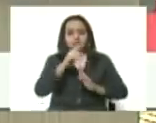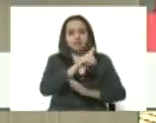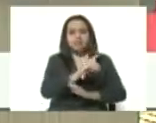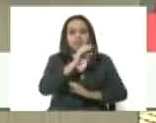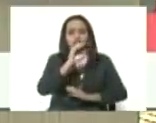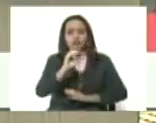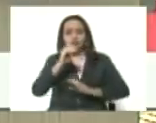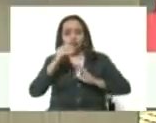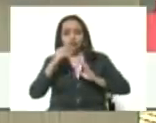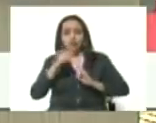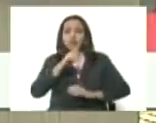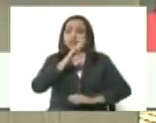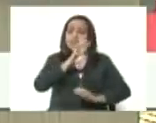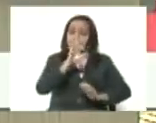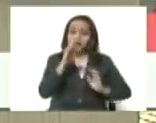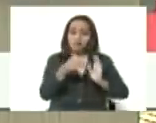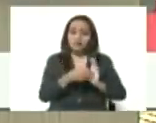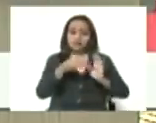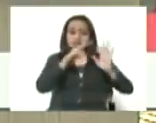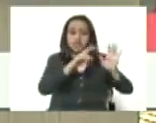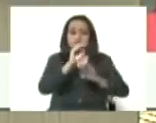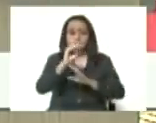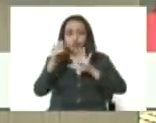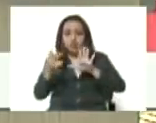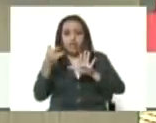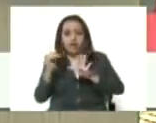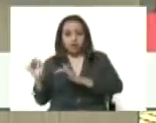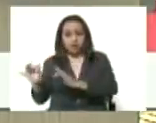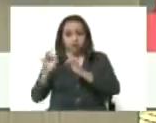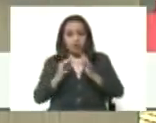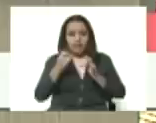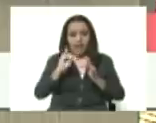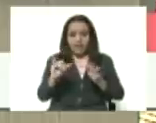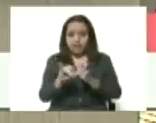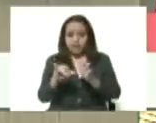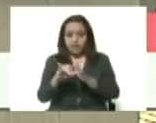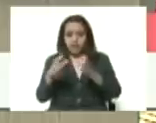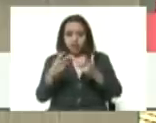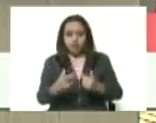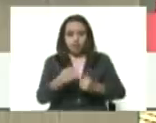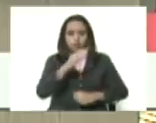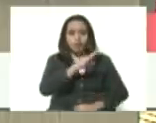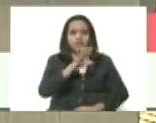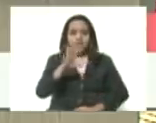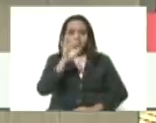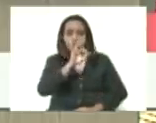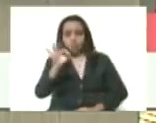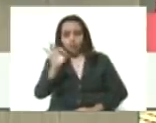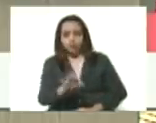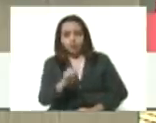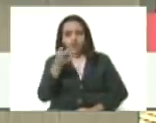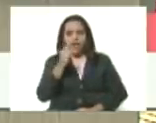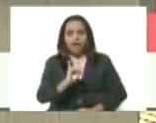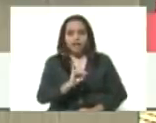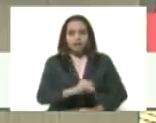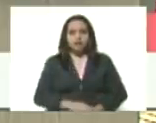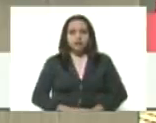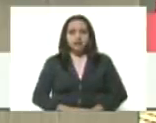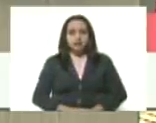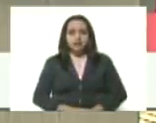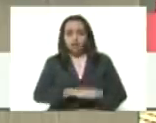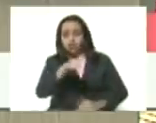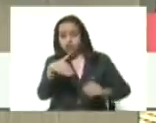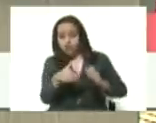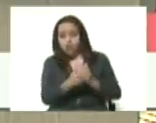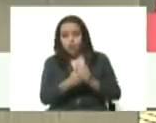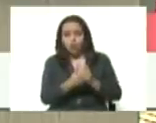3.706 casos. Y nos aproximamos ya, bueno, a un 45% de los casos